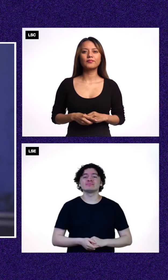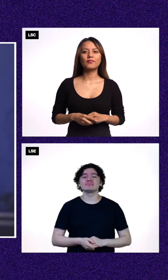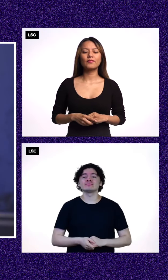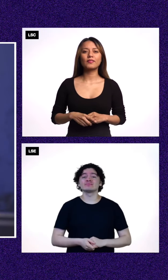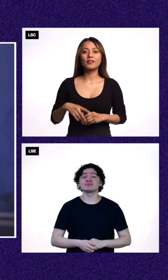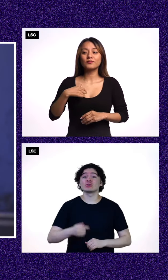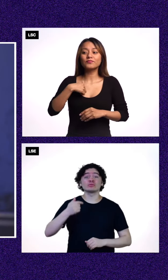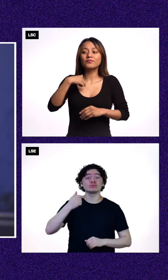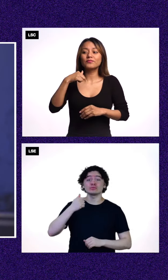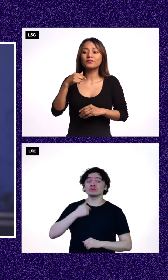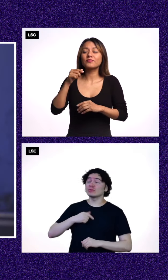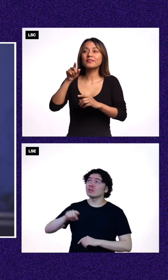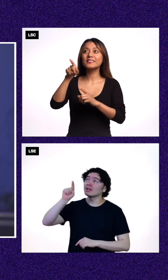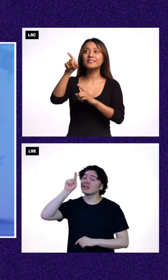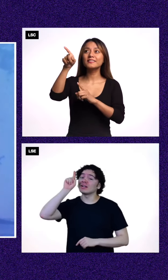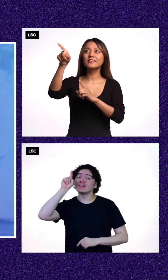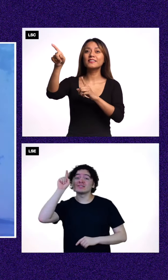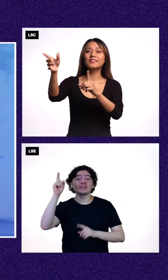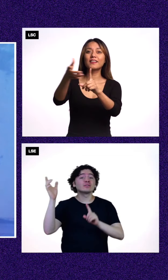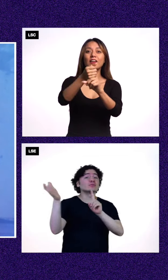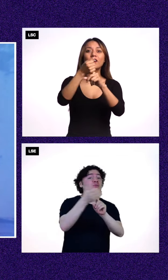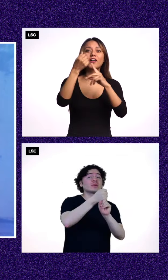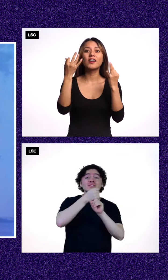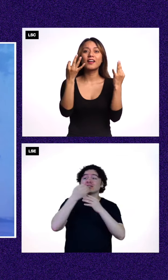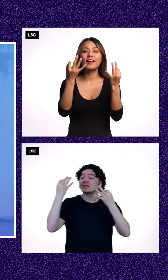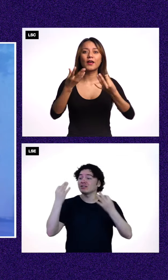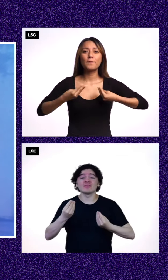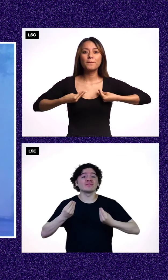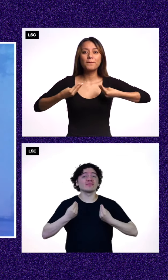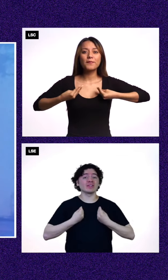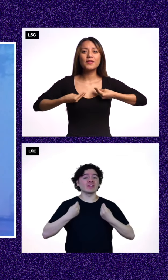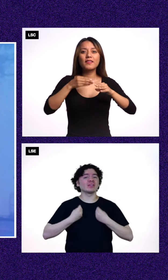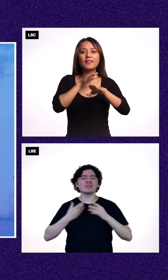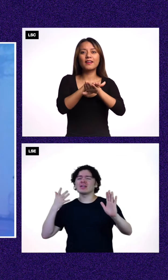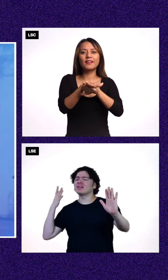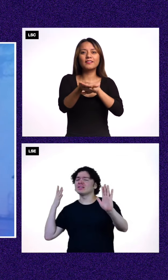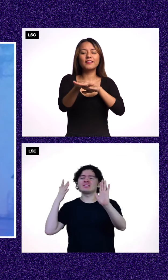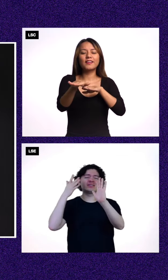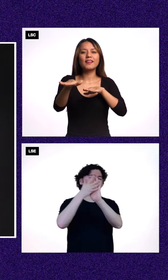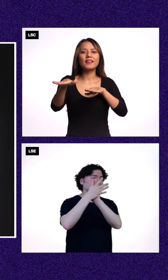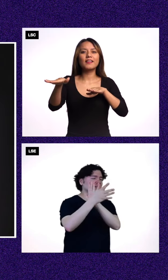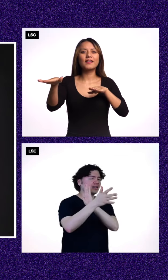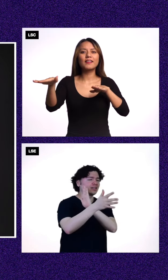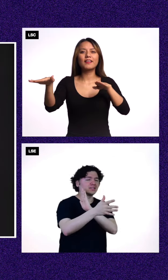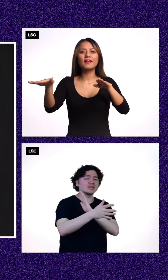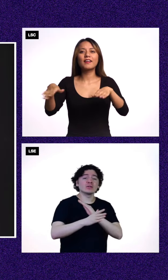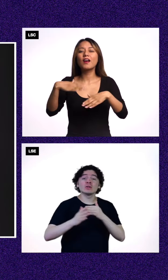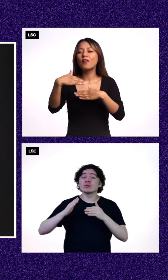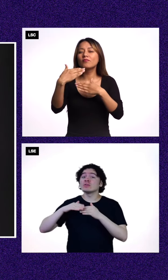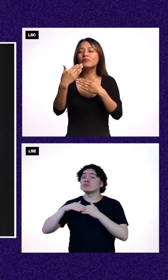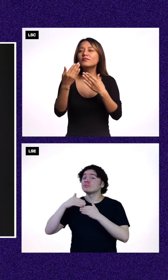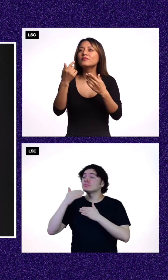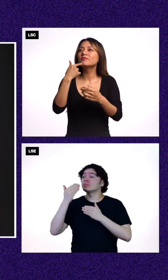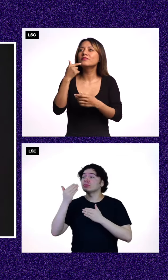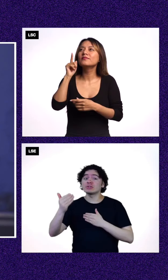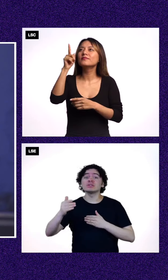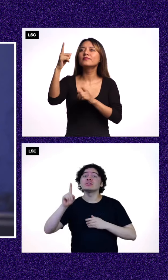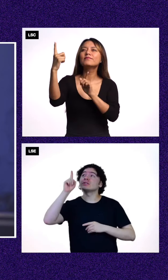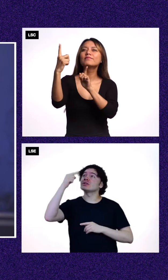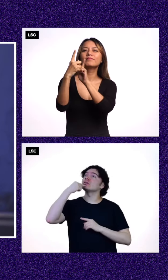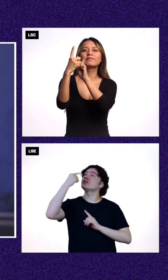Encontré vida eterna al conocerte.